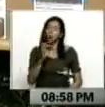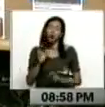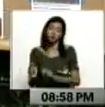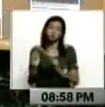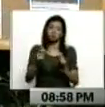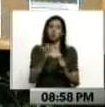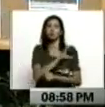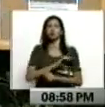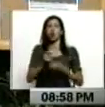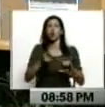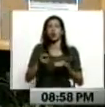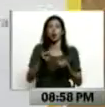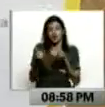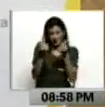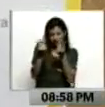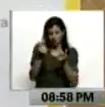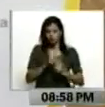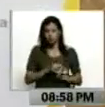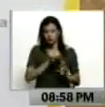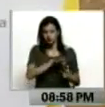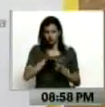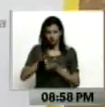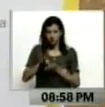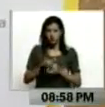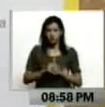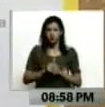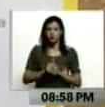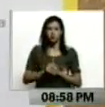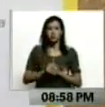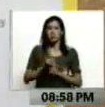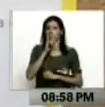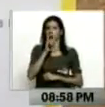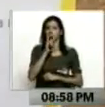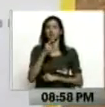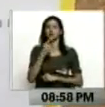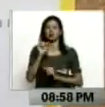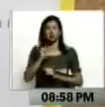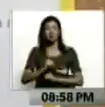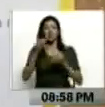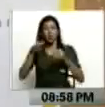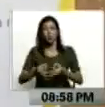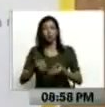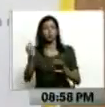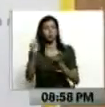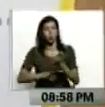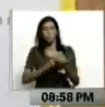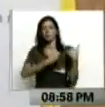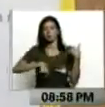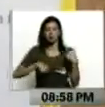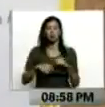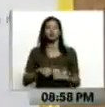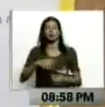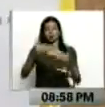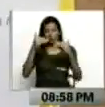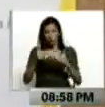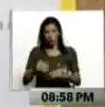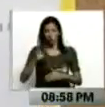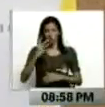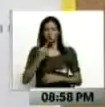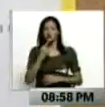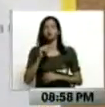Ismael uno al violar la Constitución una vez más y no presentar su memoria y cuenta a la asamblea maduro confirma que abandonó el cargo